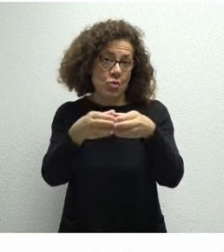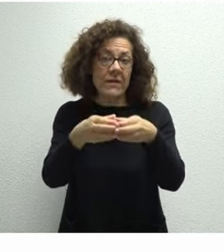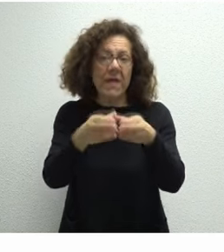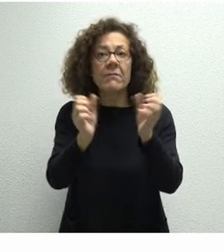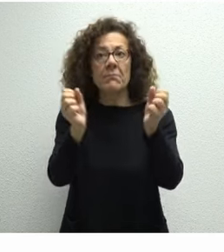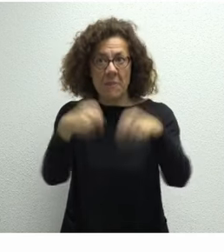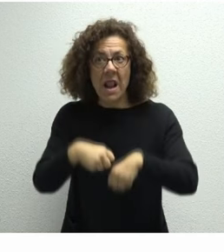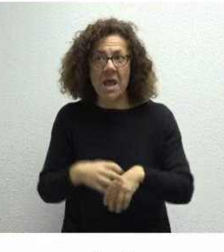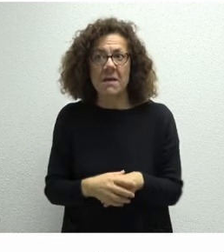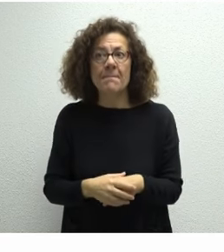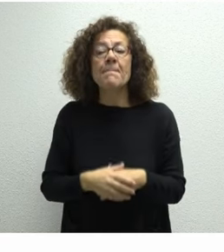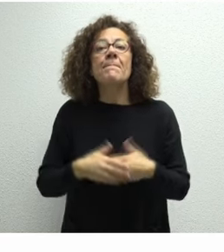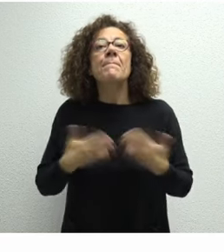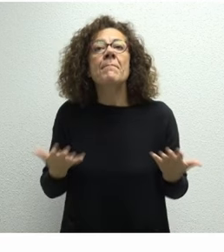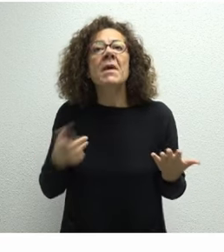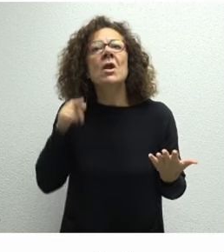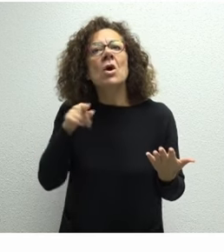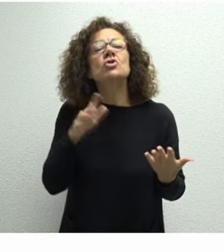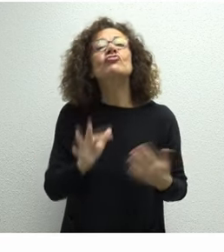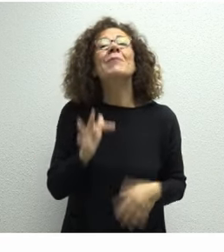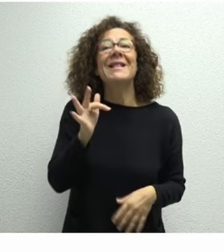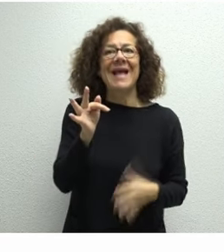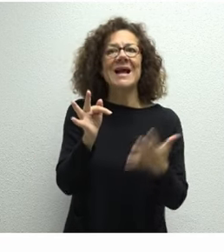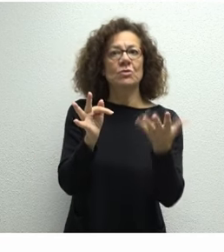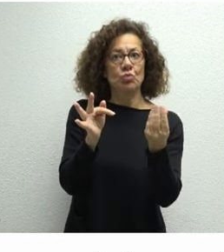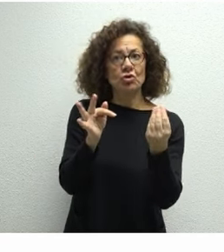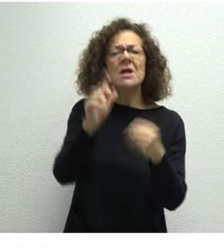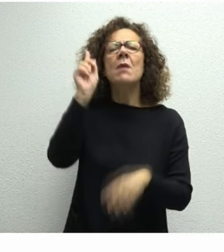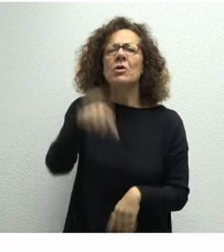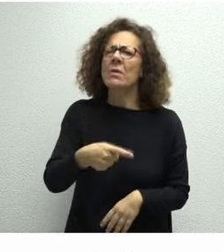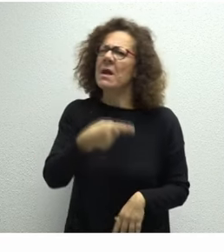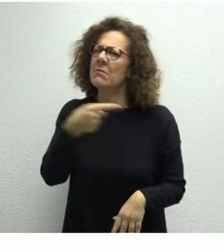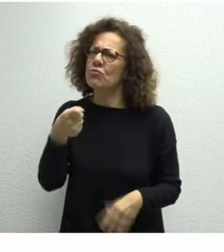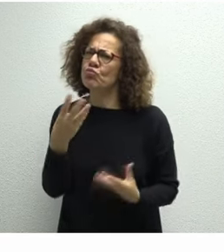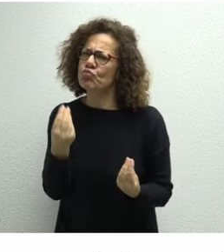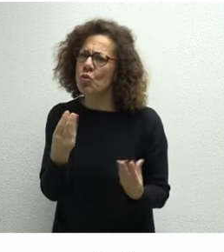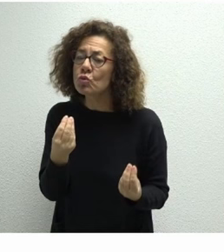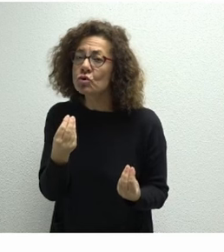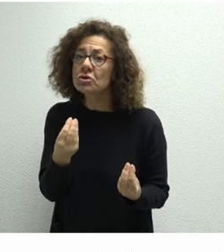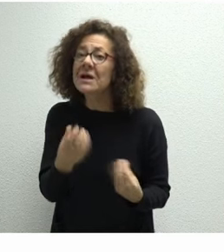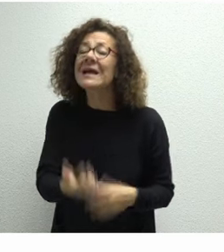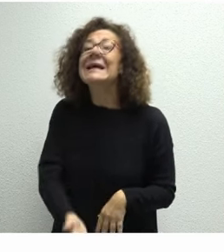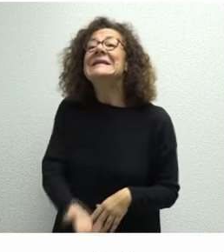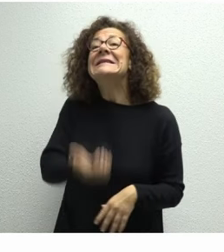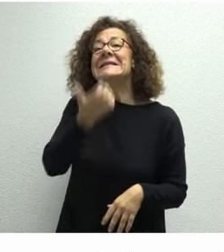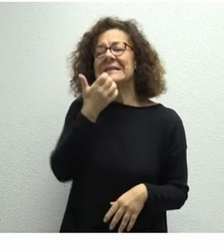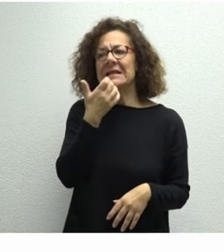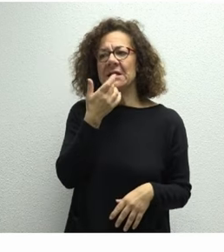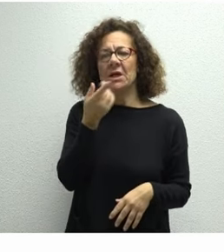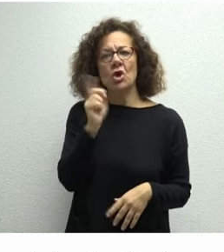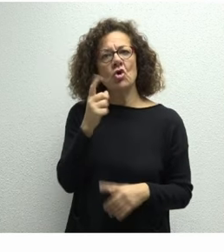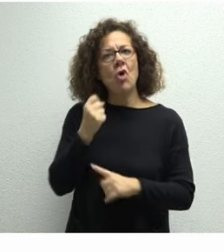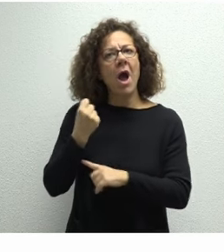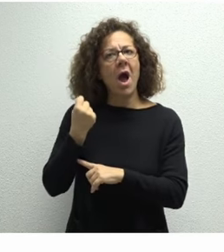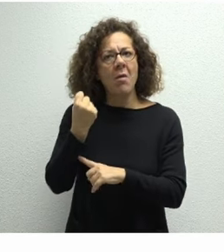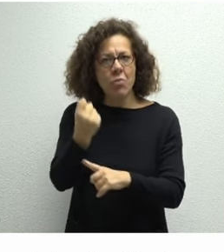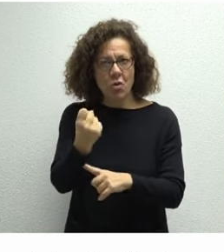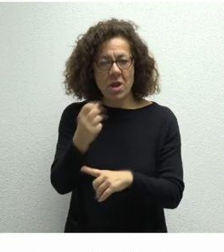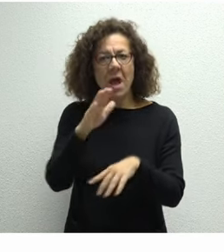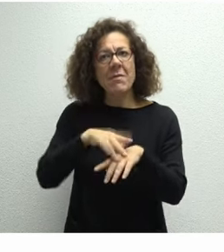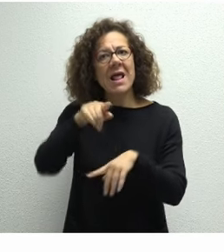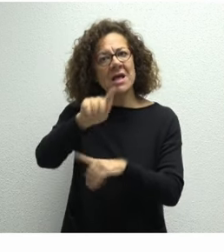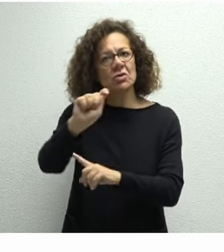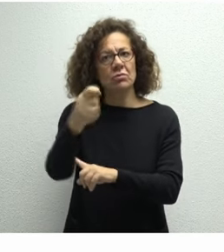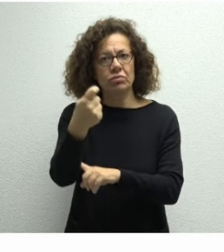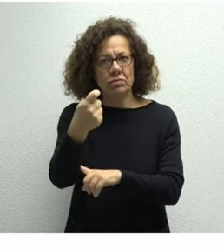no vale Pero eso tiene muchas ventajas pero también tiene muchos inconvenientes si no se les apoya para que eso sea un